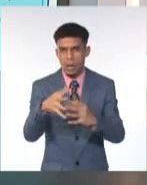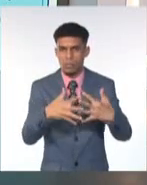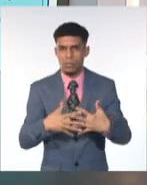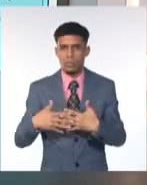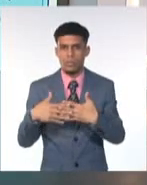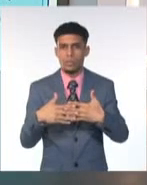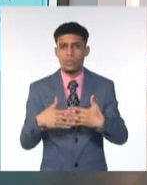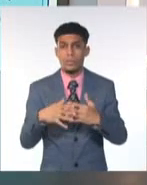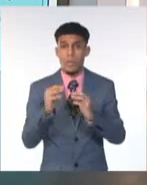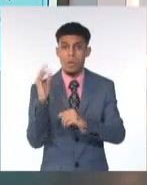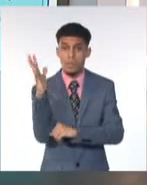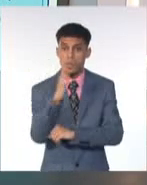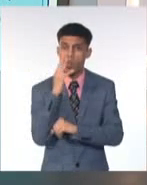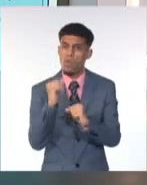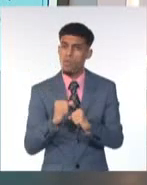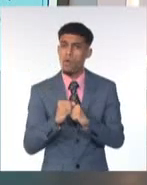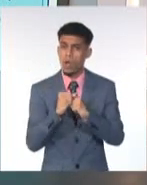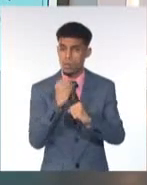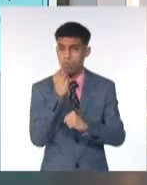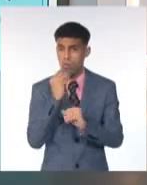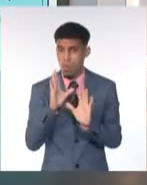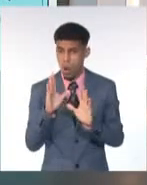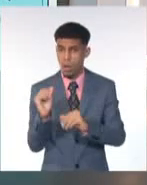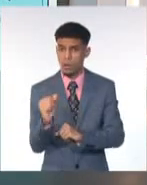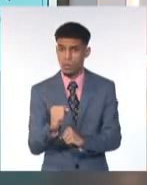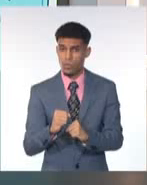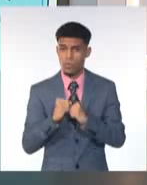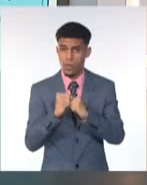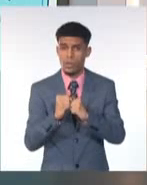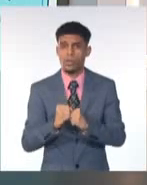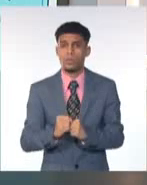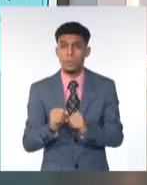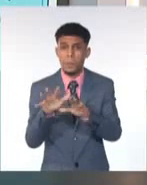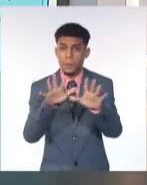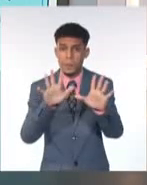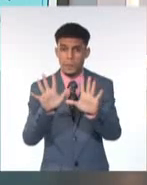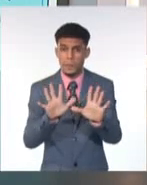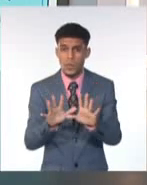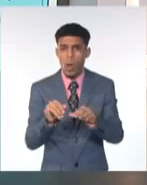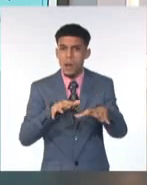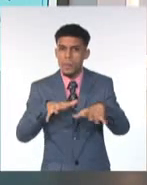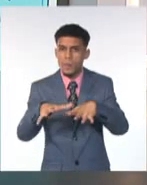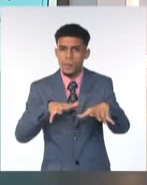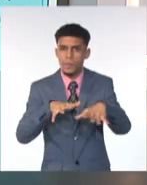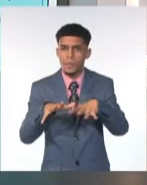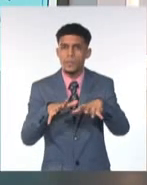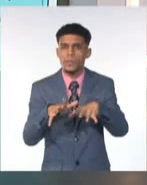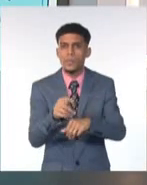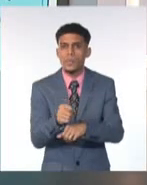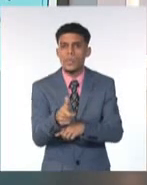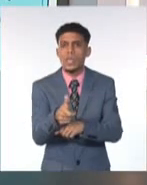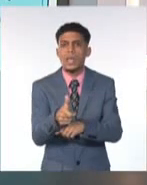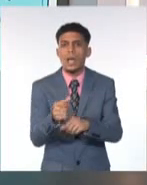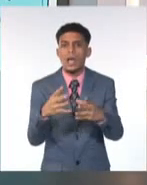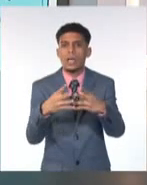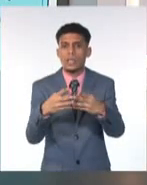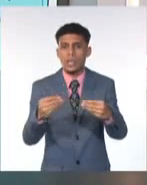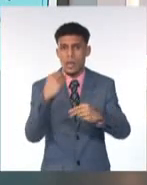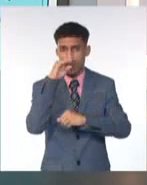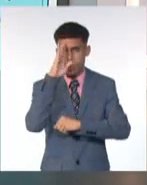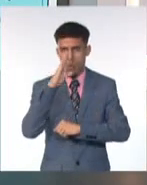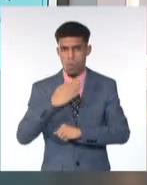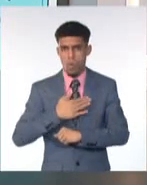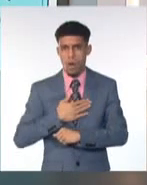va a ser intenso y por su futura trayectoria, acercándose relativamente al territorio cubano, se mantiene la estrecha vigilancia,